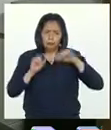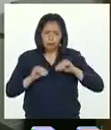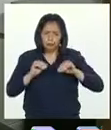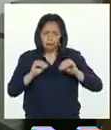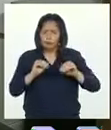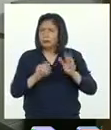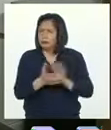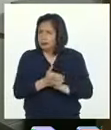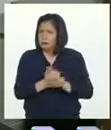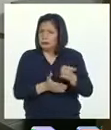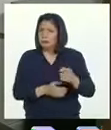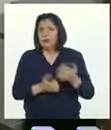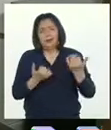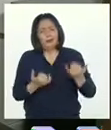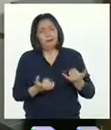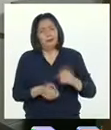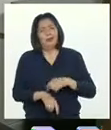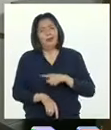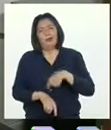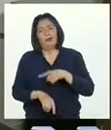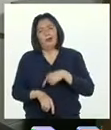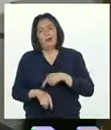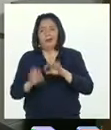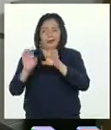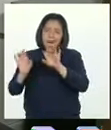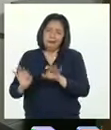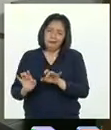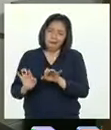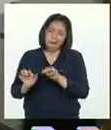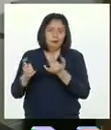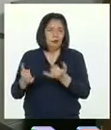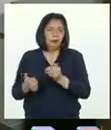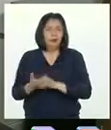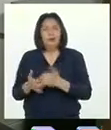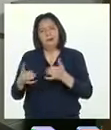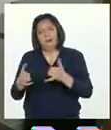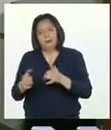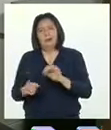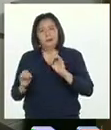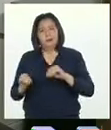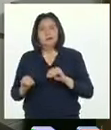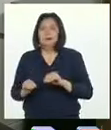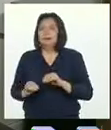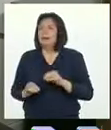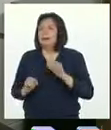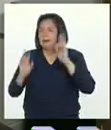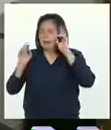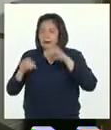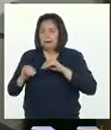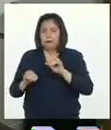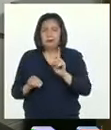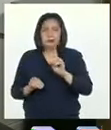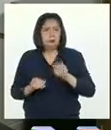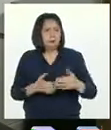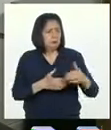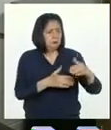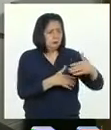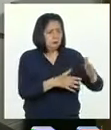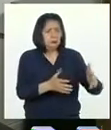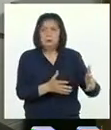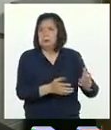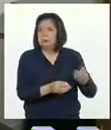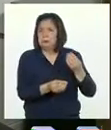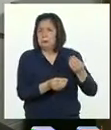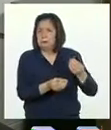sus amigos. María ahora pasa horas frente a la computadora jugando ajedrez en línea, sin ordenar su cuarto y